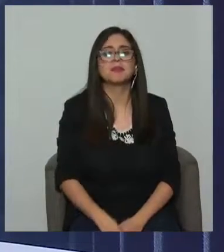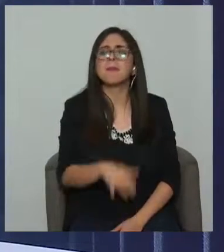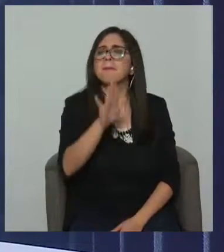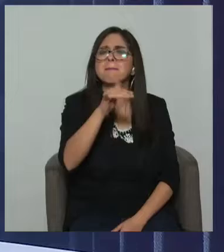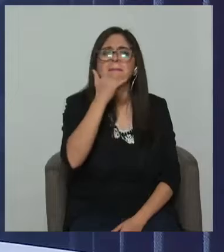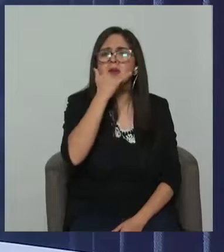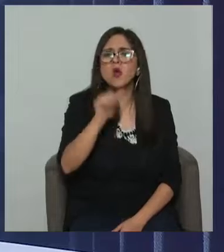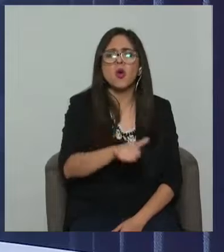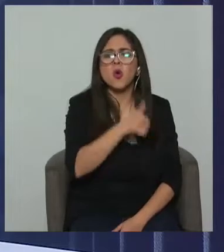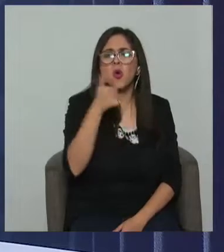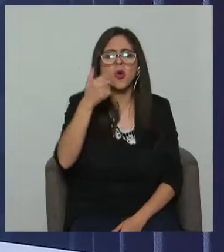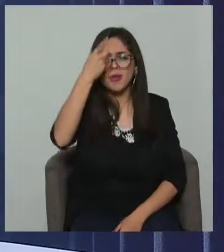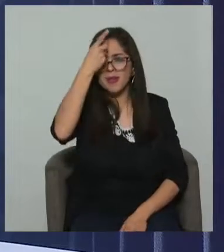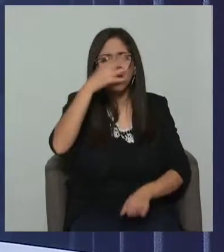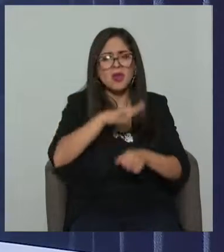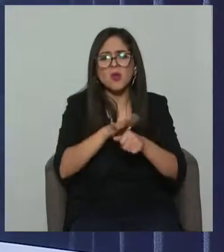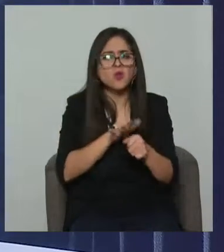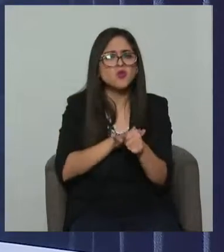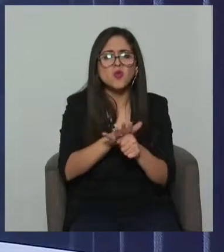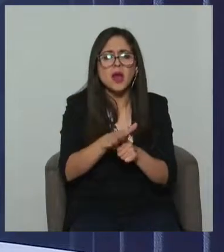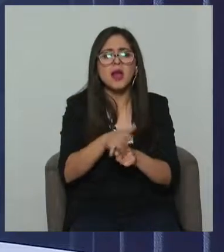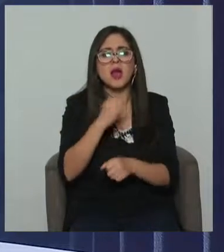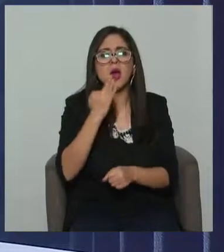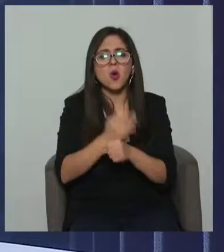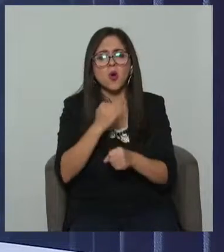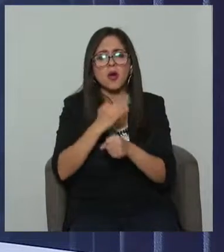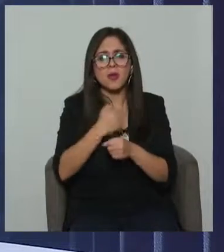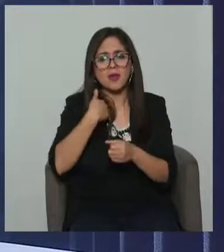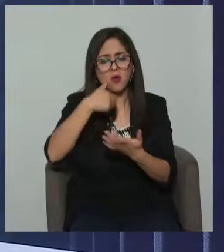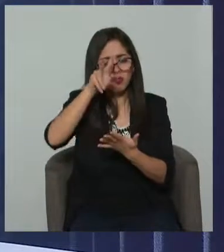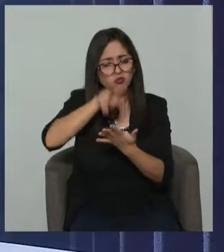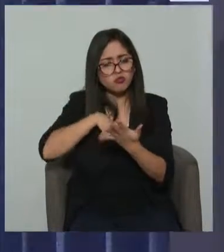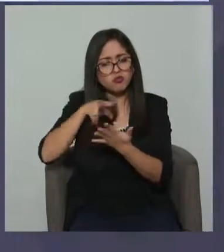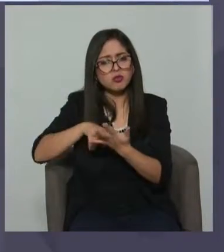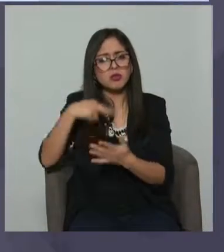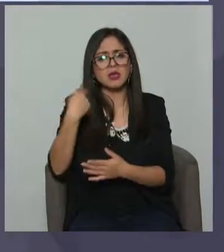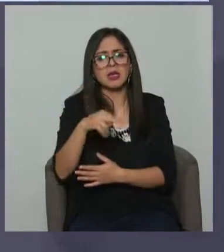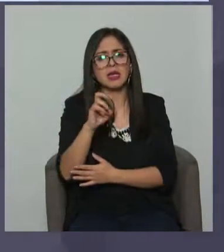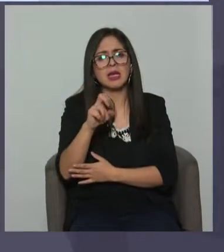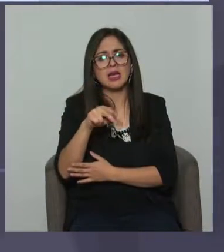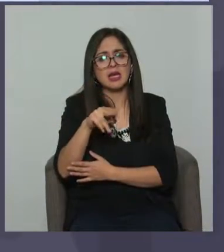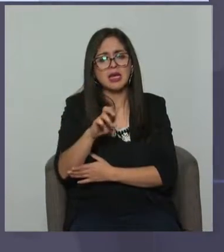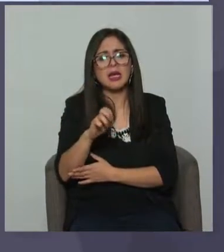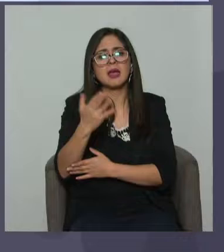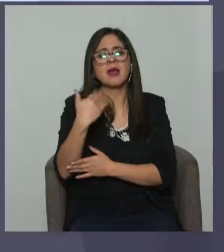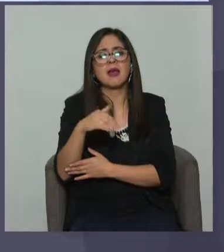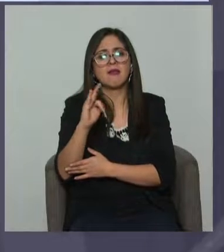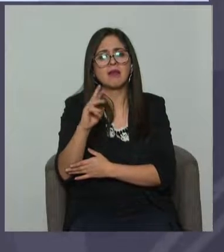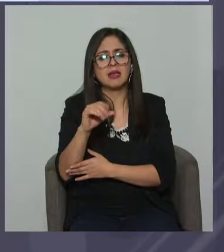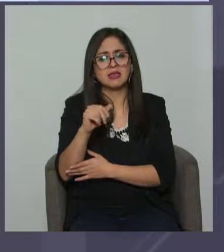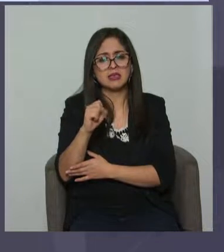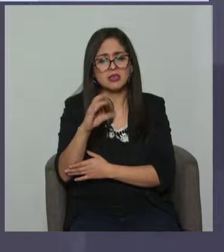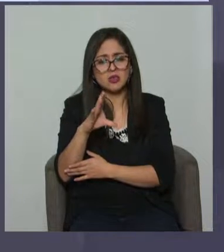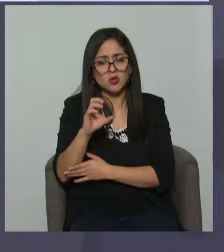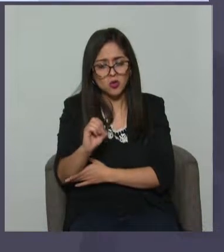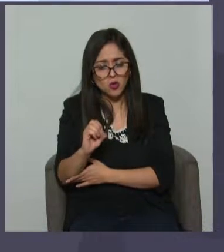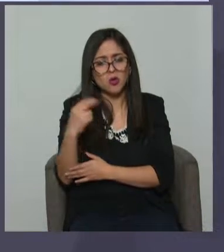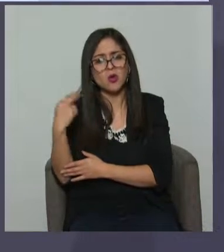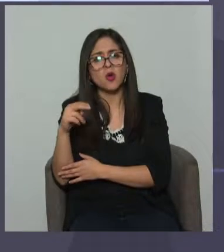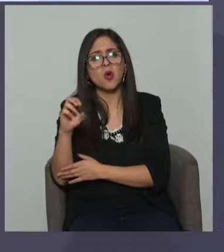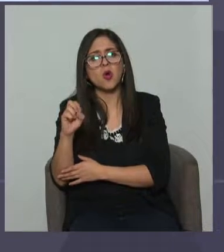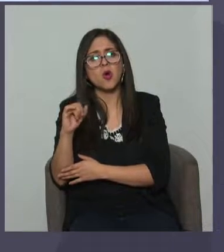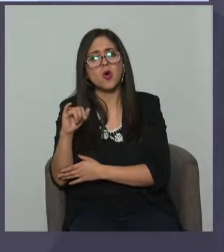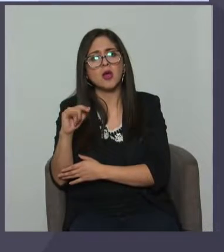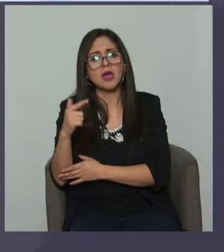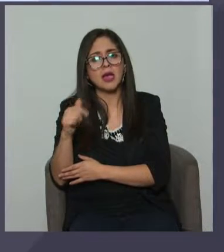otros directores. Mira, por ejemplo, estoy viendo que también está Enrique Altamira, Francisco Peredo García, con Oiga Asté,